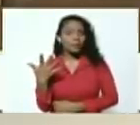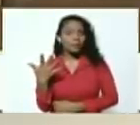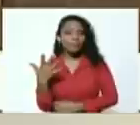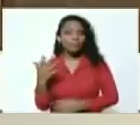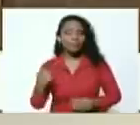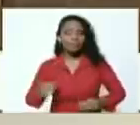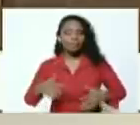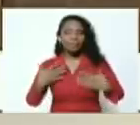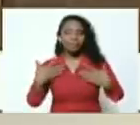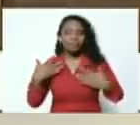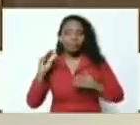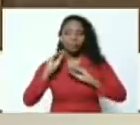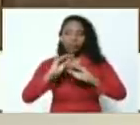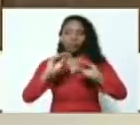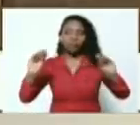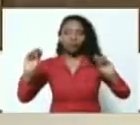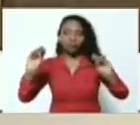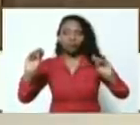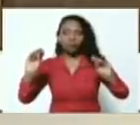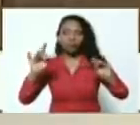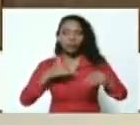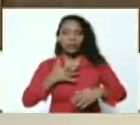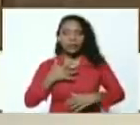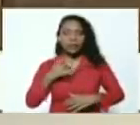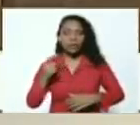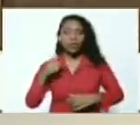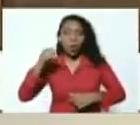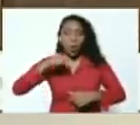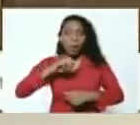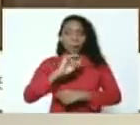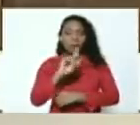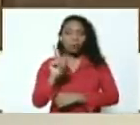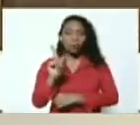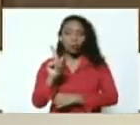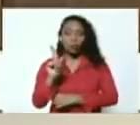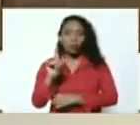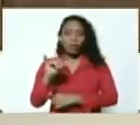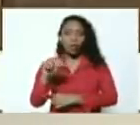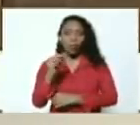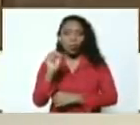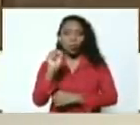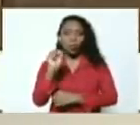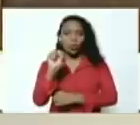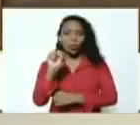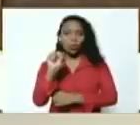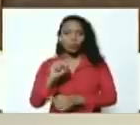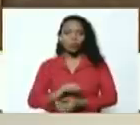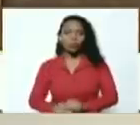motivó la convocatoria hoy, 21 de junio